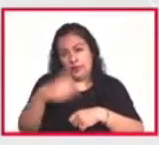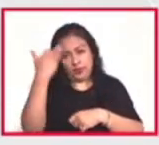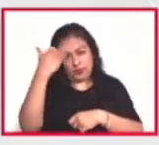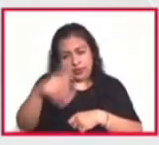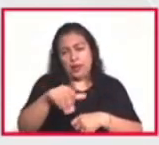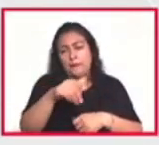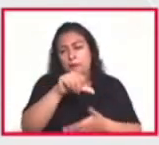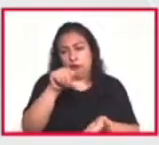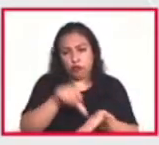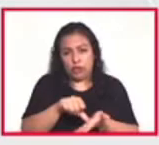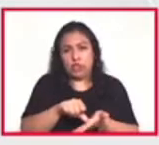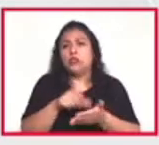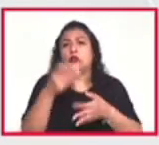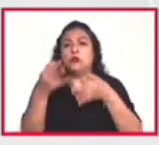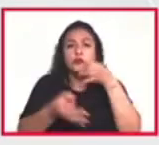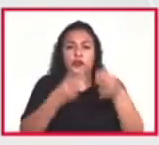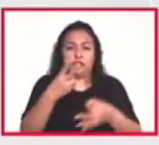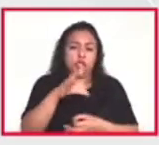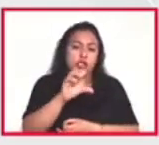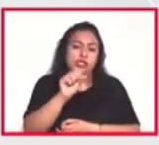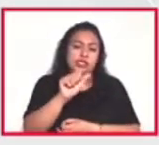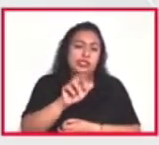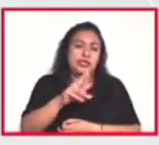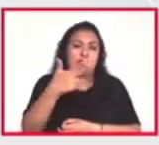Para Noticias 22, César H. Meléndez.